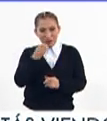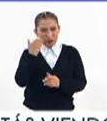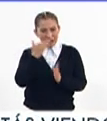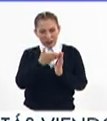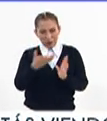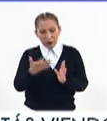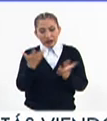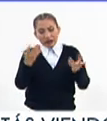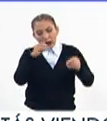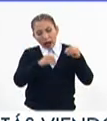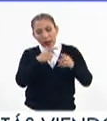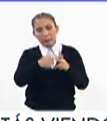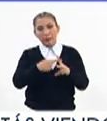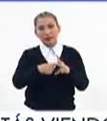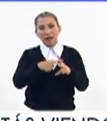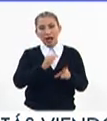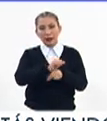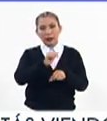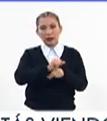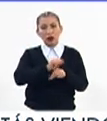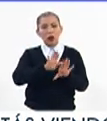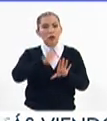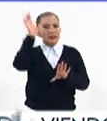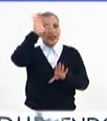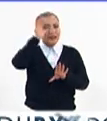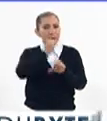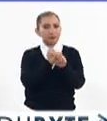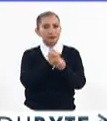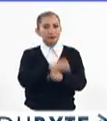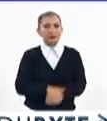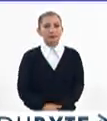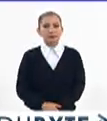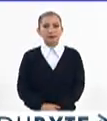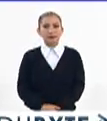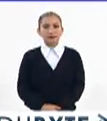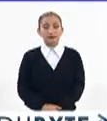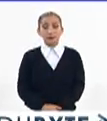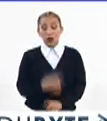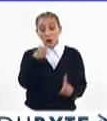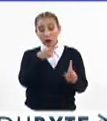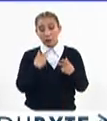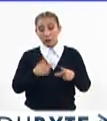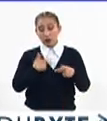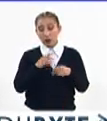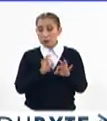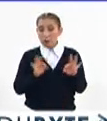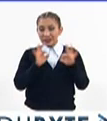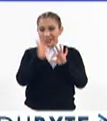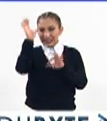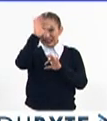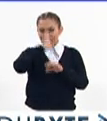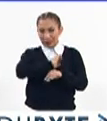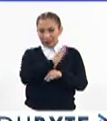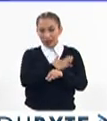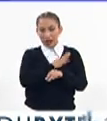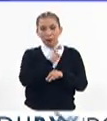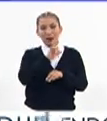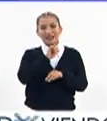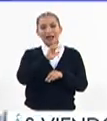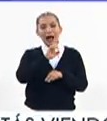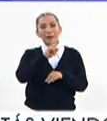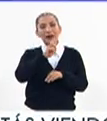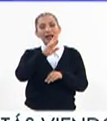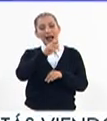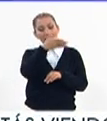crearon la matemática argentina como ciencia de investigación. Uno de los personajes centrales de la ciencia española fue Blas